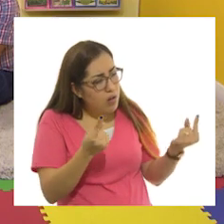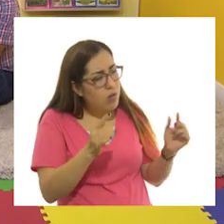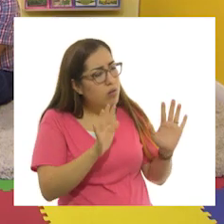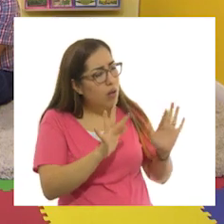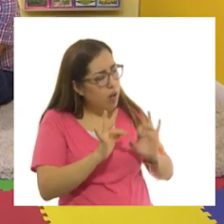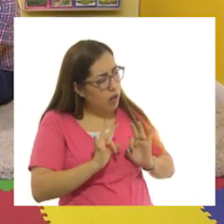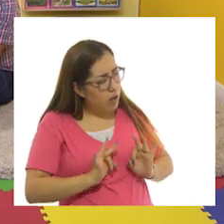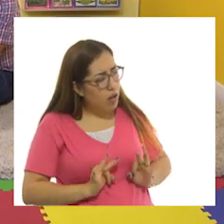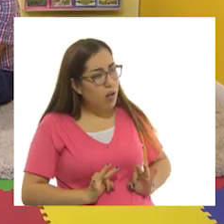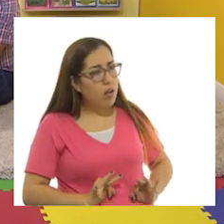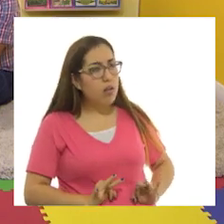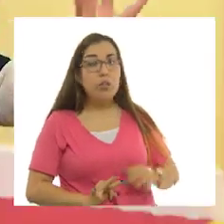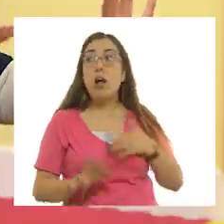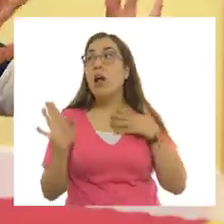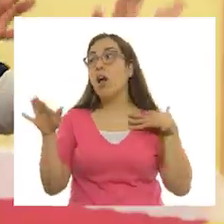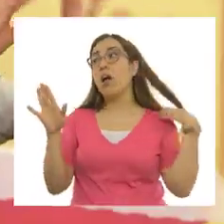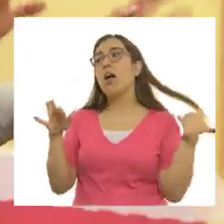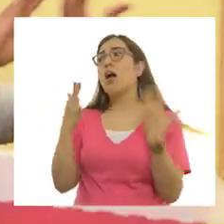contarles